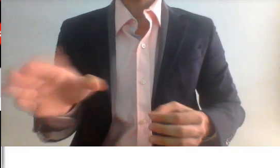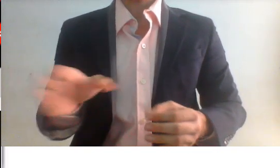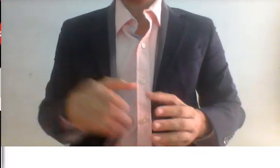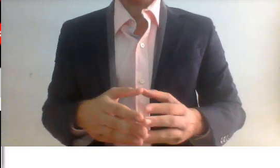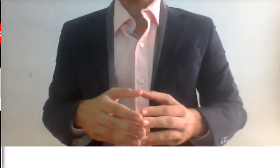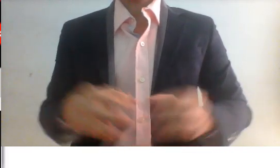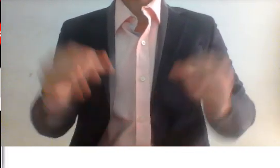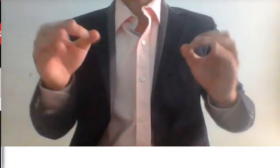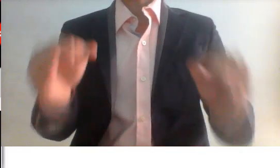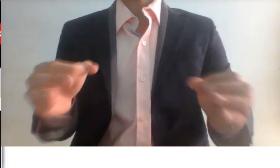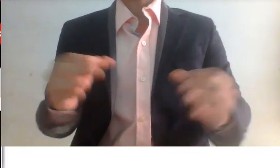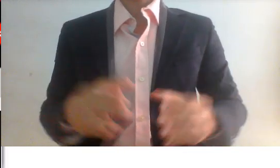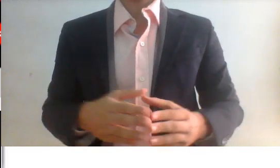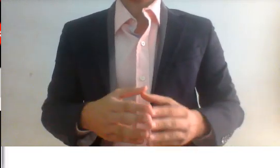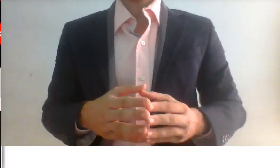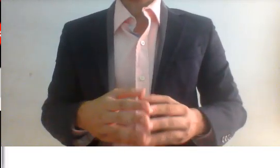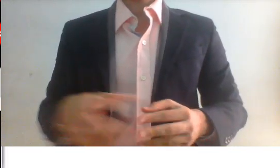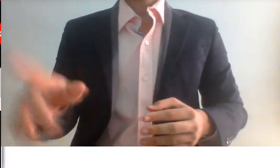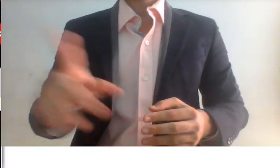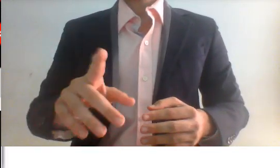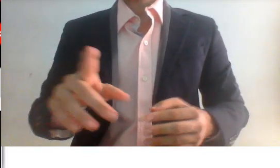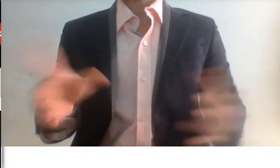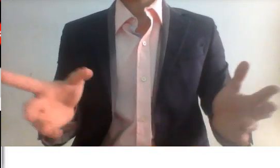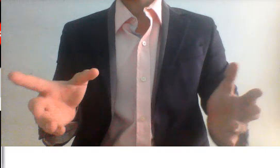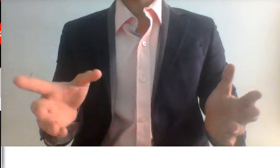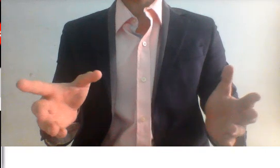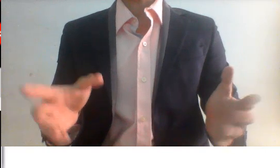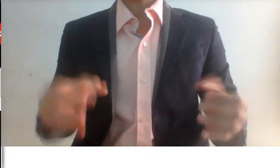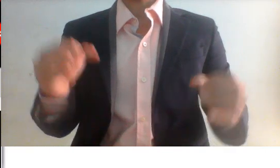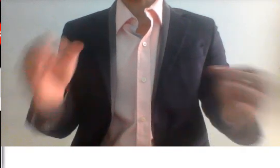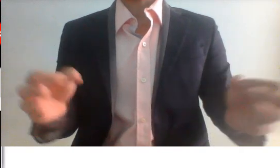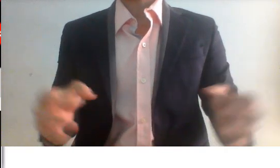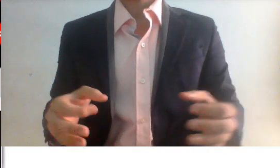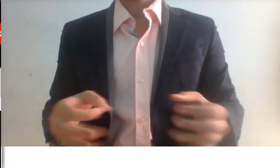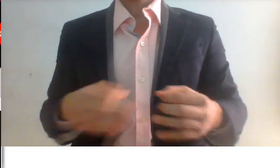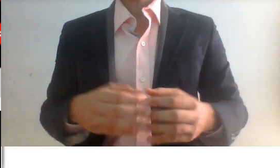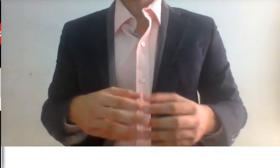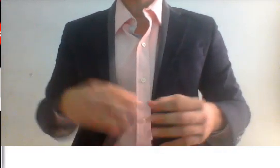recurso no desaparece, ese todavía sigue ahí. Simplemente que ya no va a ser manejado